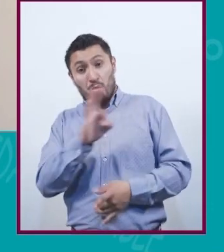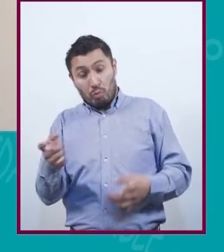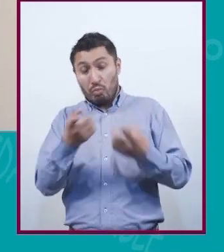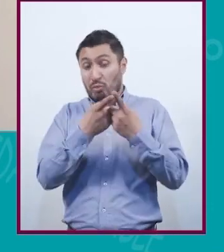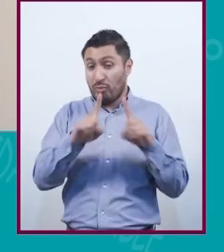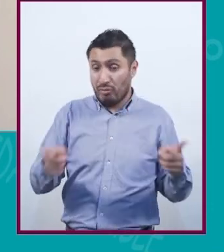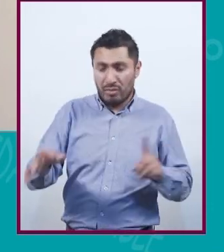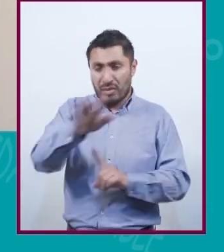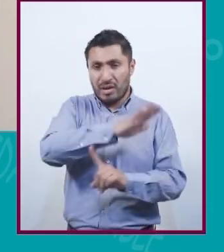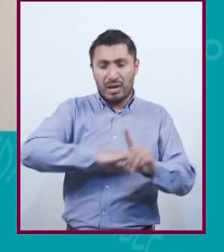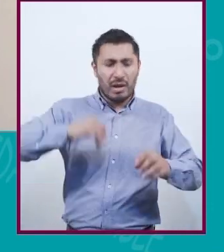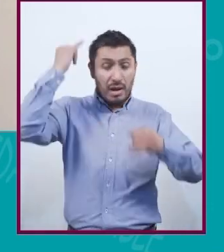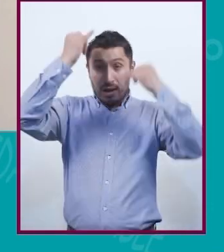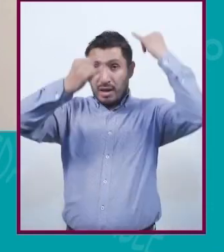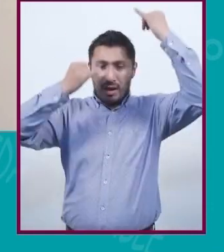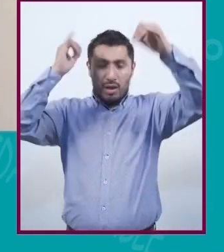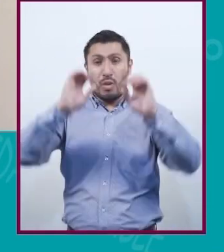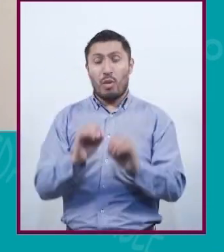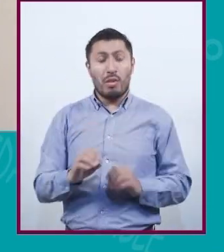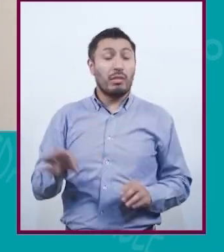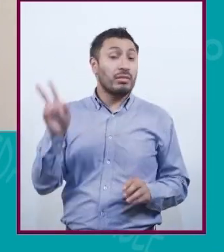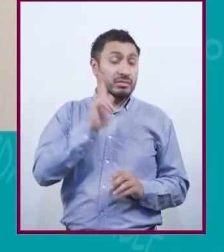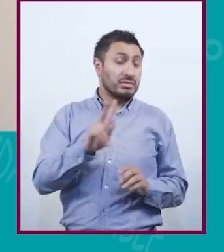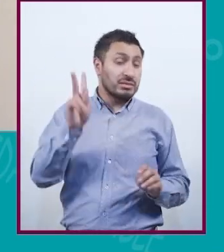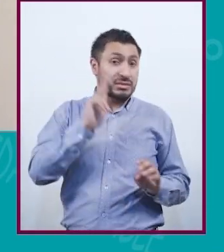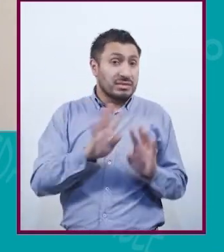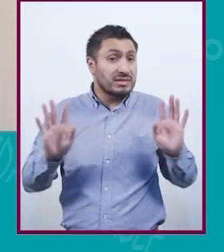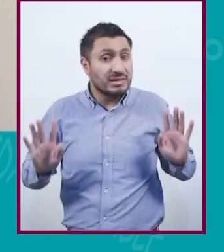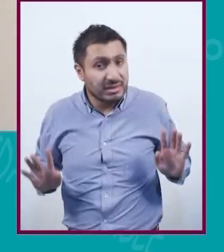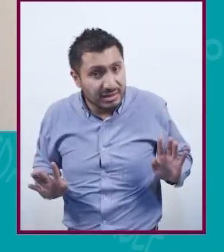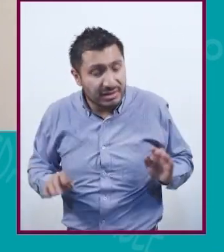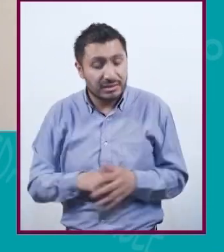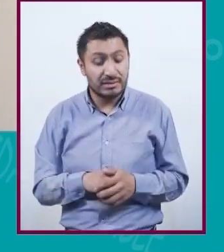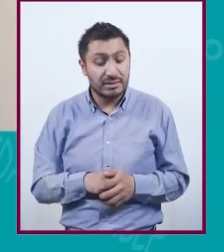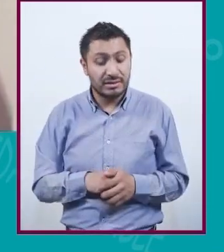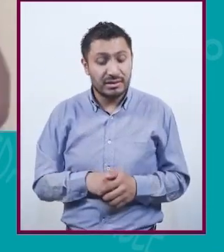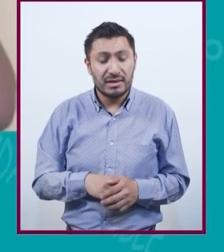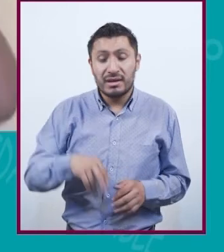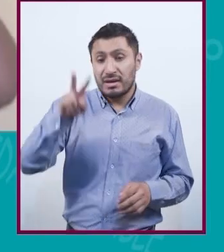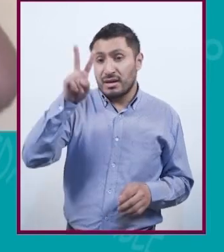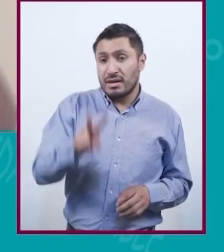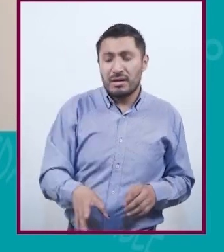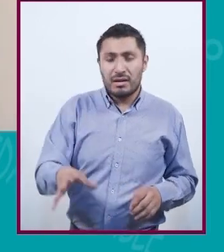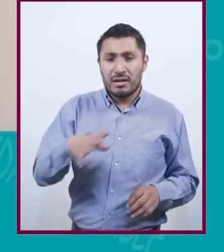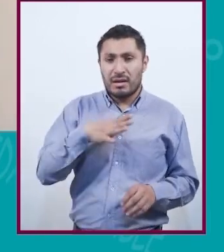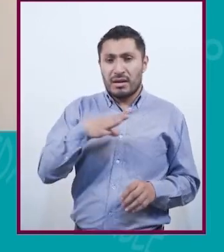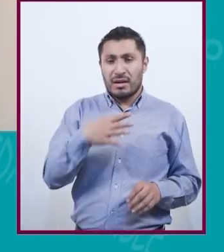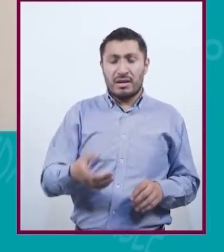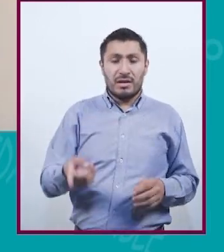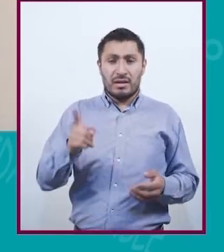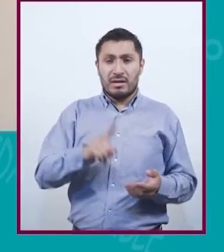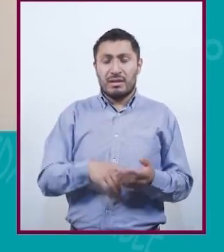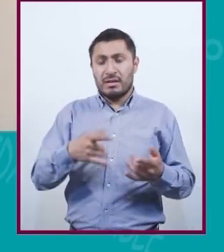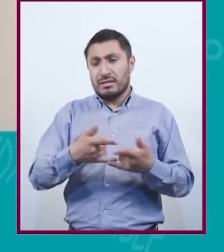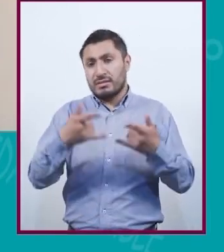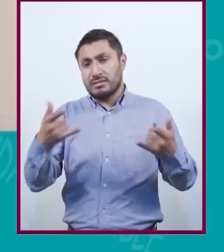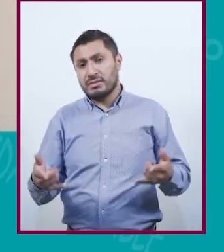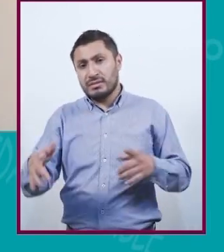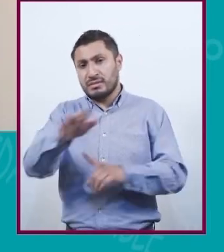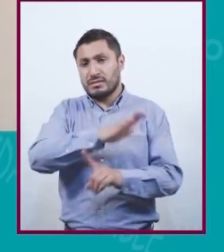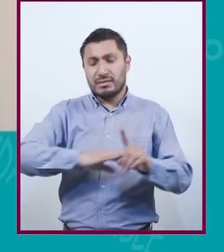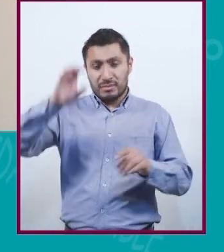acontecimientos posibles desarrollados en un marco imaginario o hipotético cuya verosimilitud se